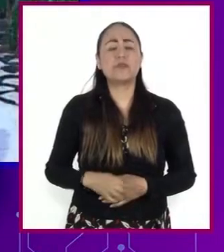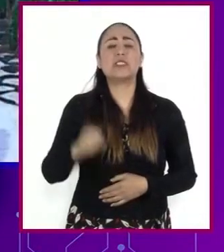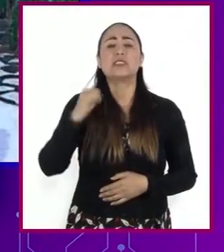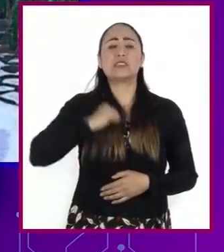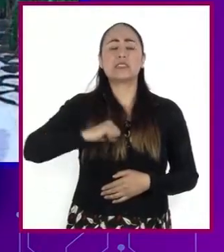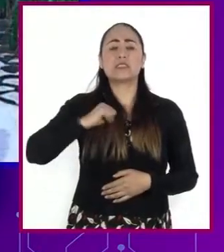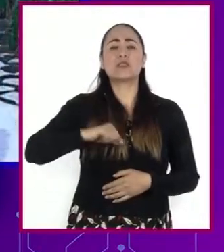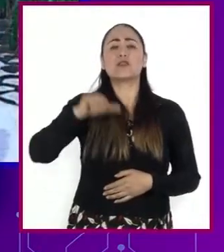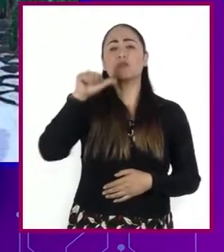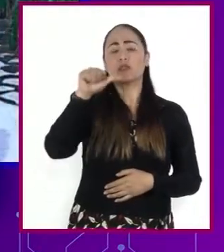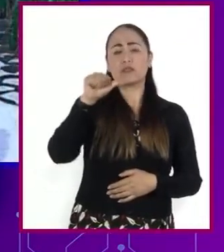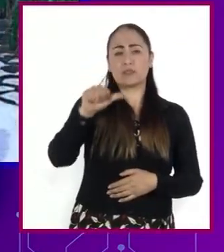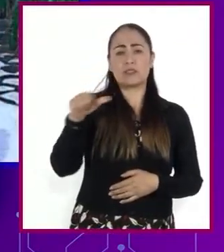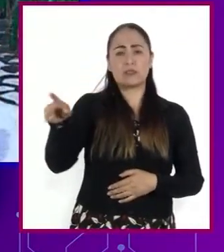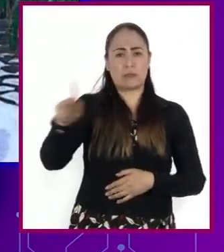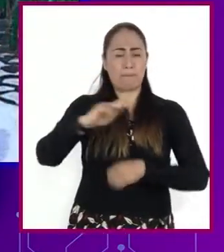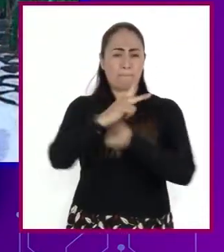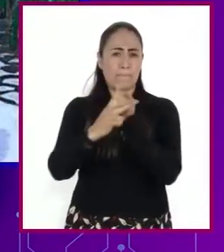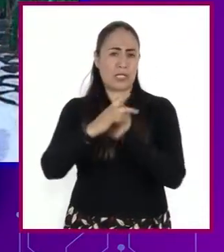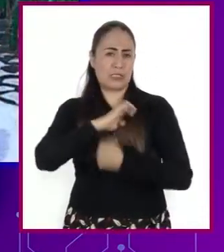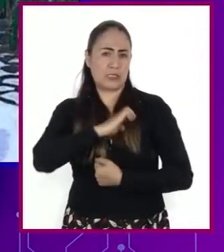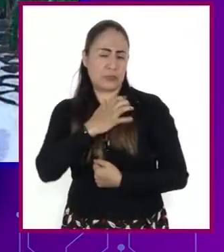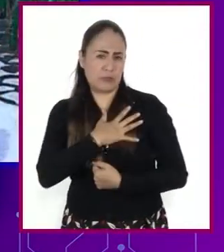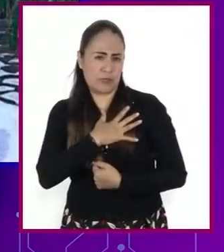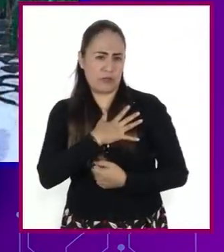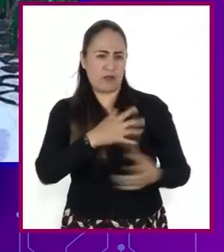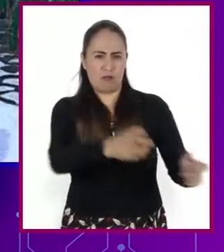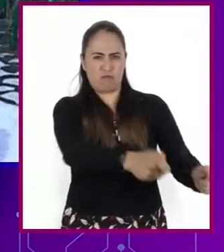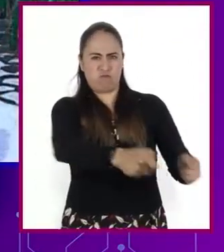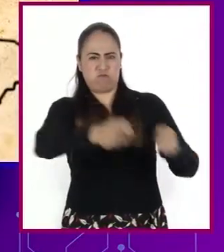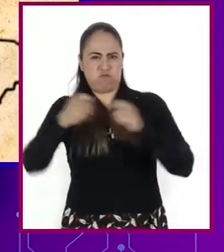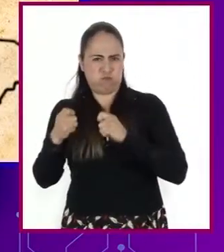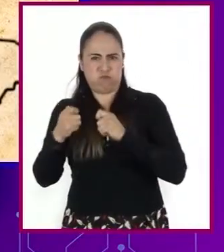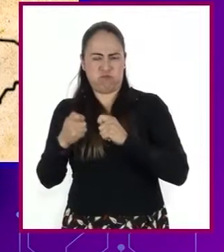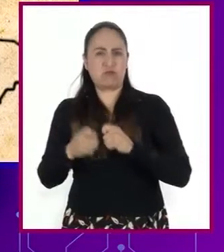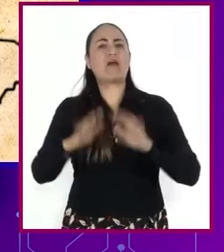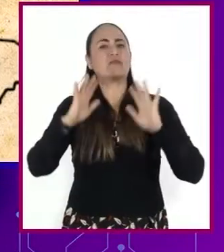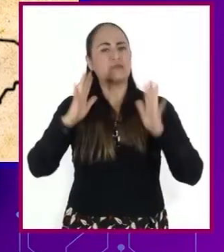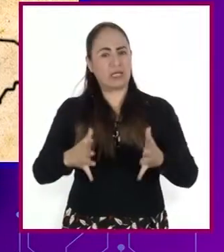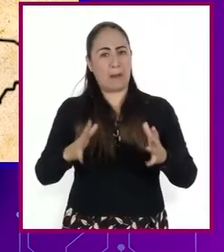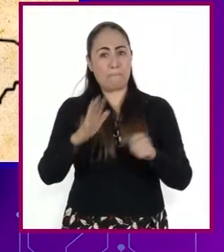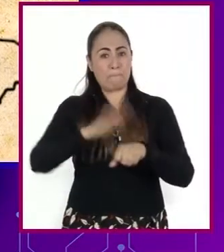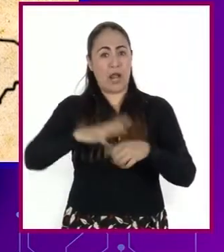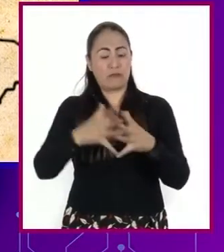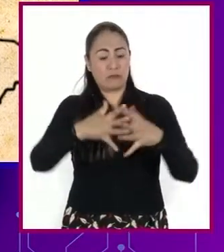1737. La conquista del noreste se extendió a lo largo del siglo XVI